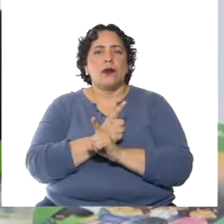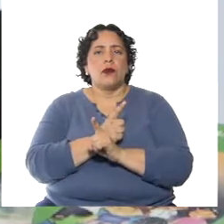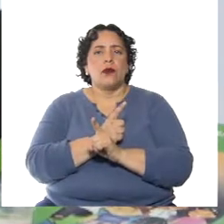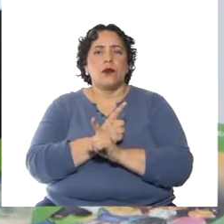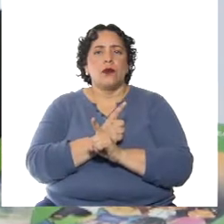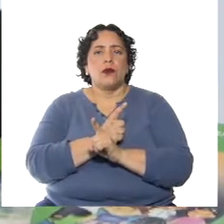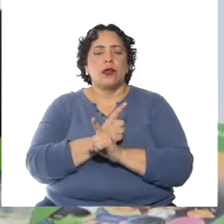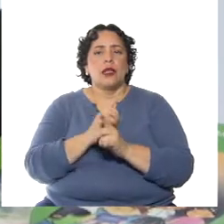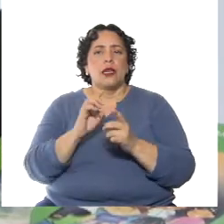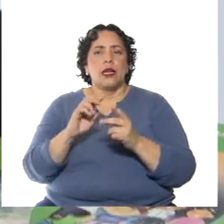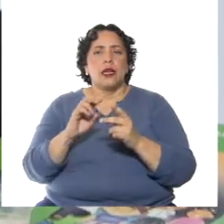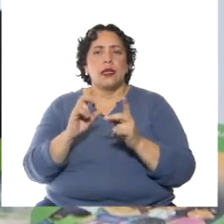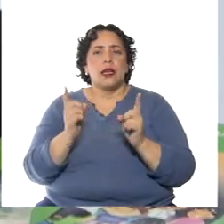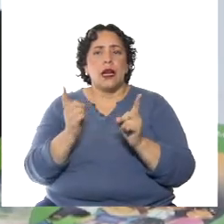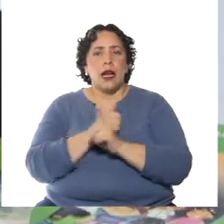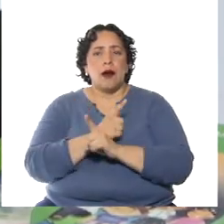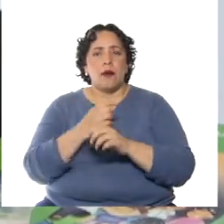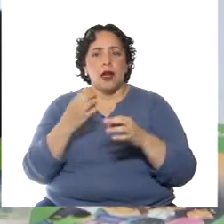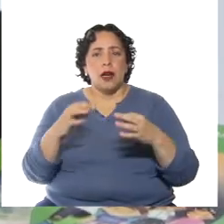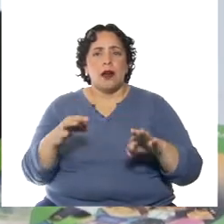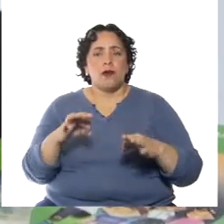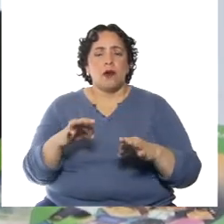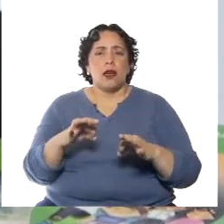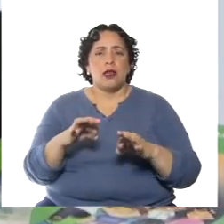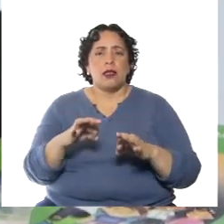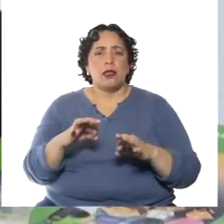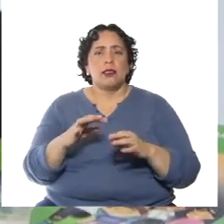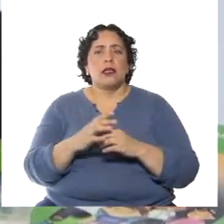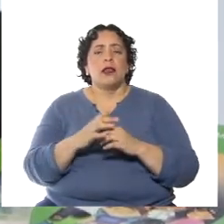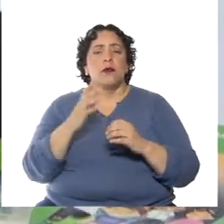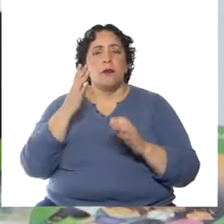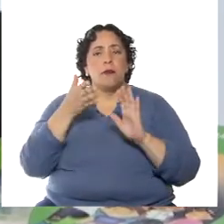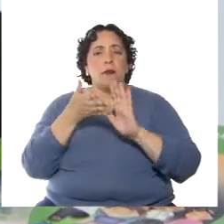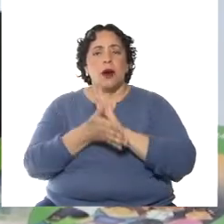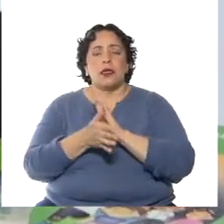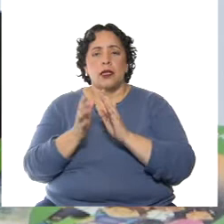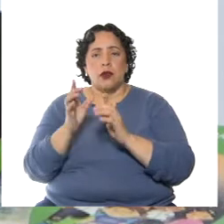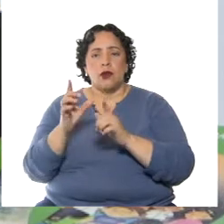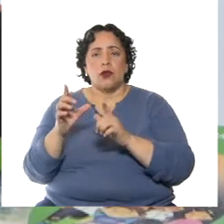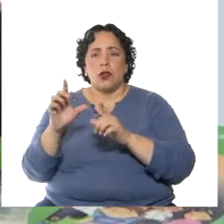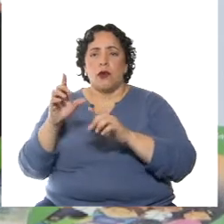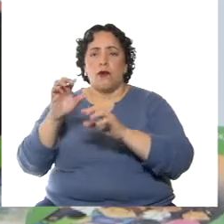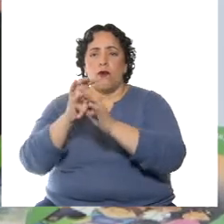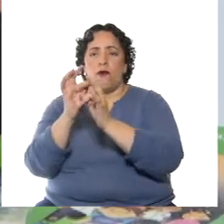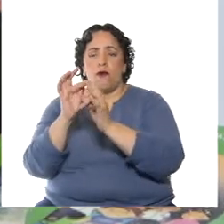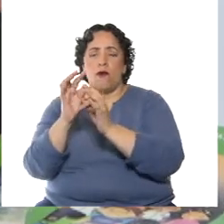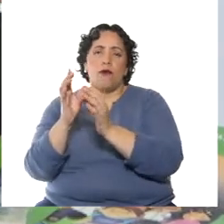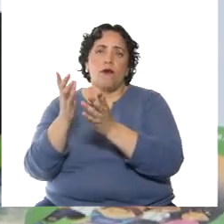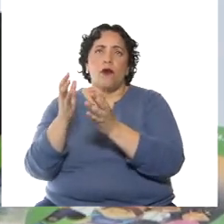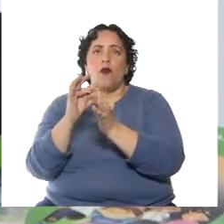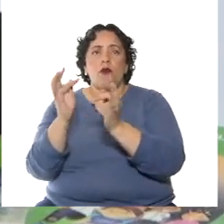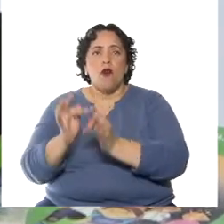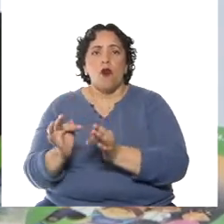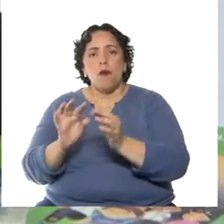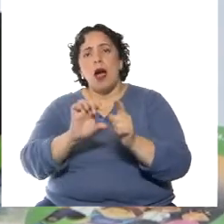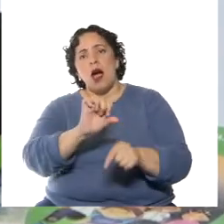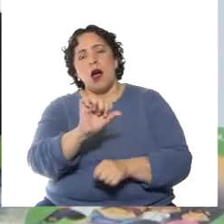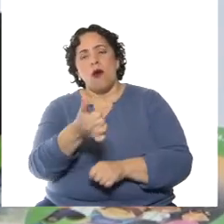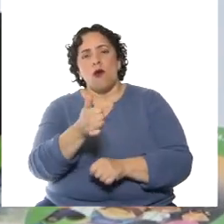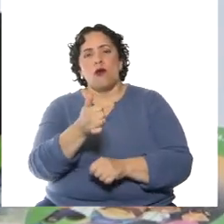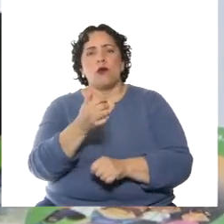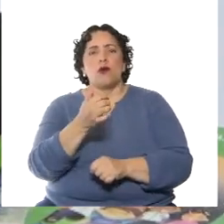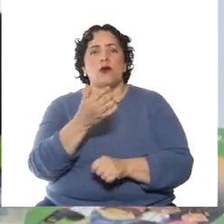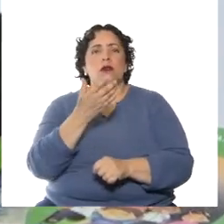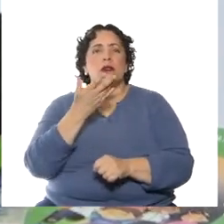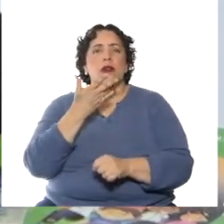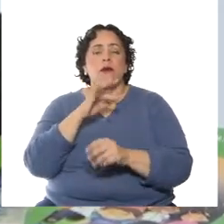en las que varía la naturaleza de la materia, ¿verdad? Y pasa de un estado a otro, podría decirse así, pasa